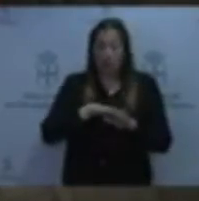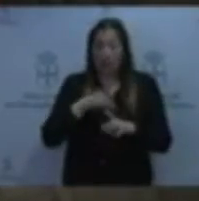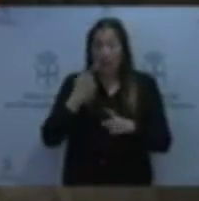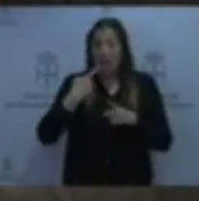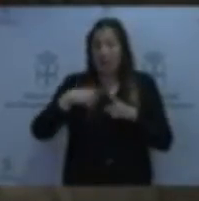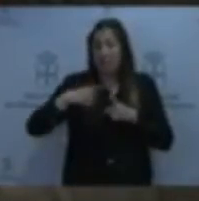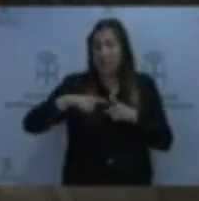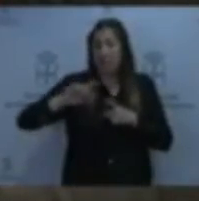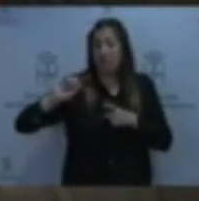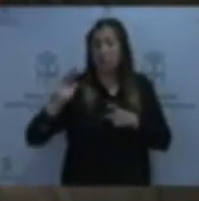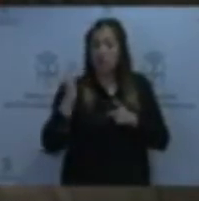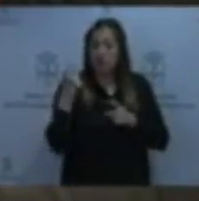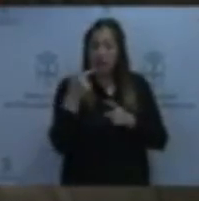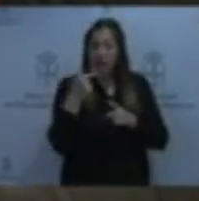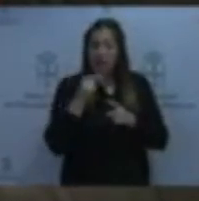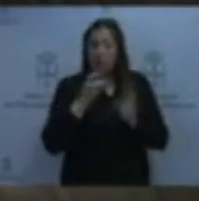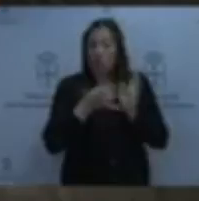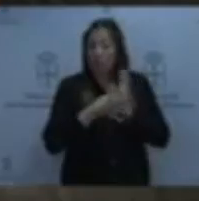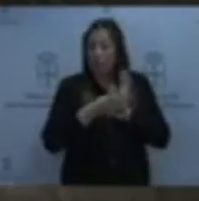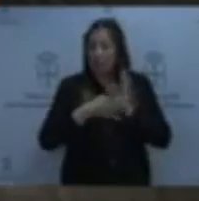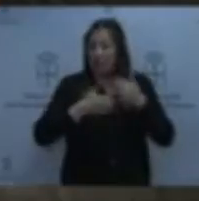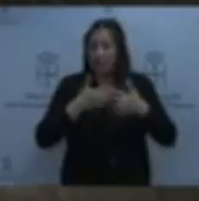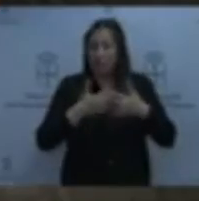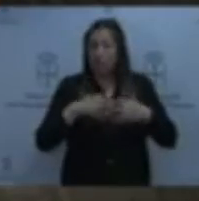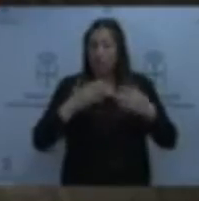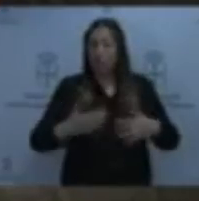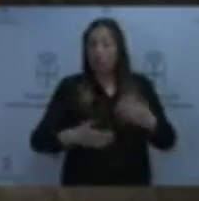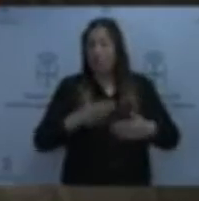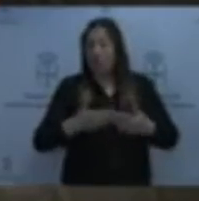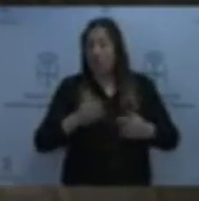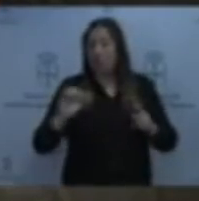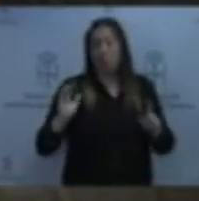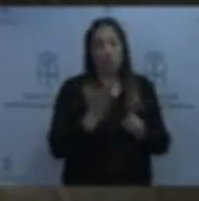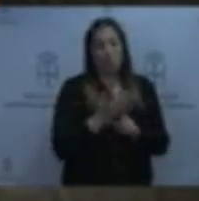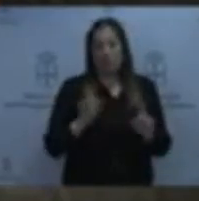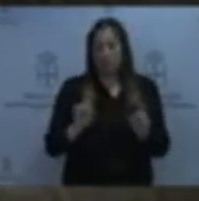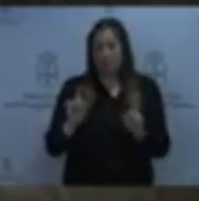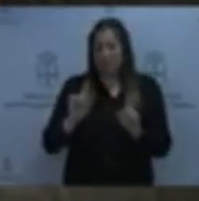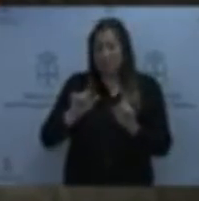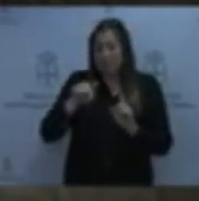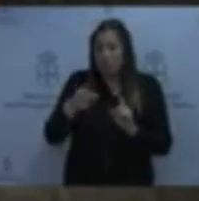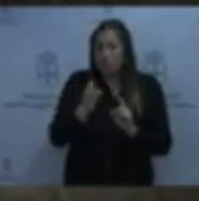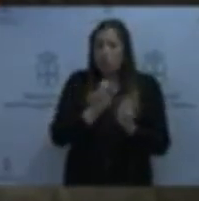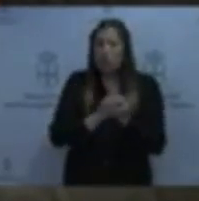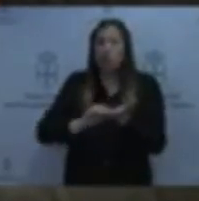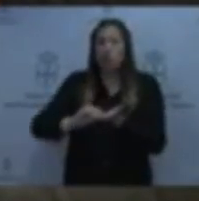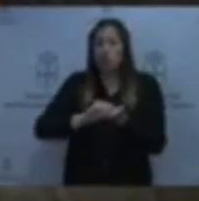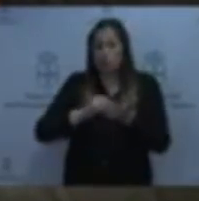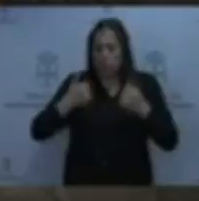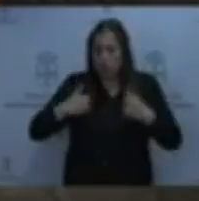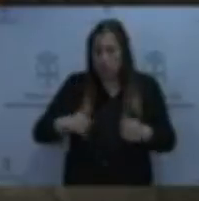sobre la calidad y el buen funcionamiento. Después de resolver esto, que es lo más importante, analizaremos otros